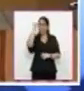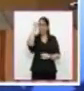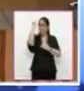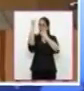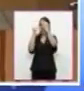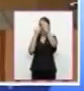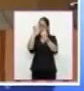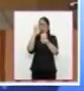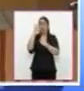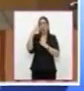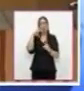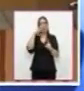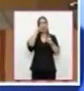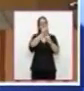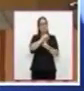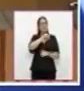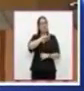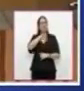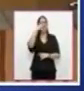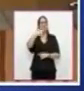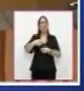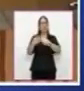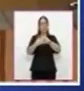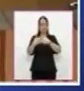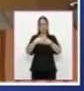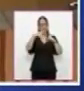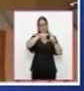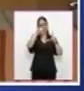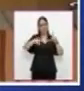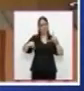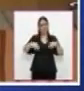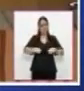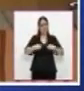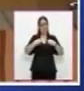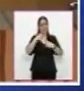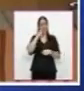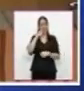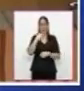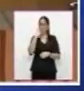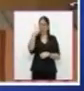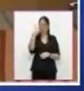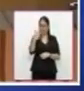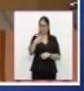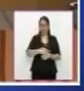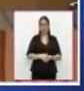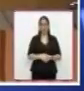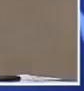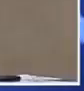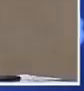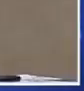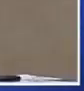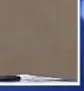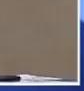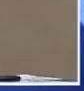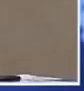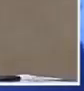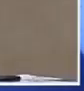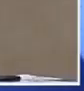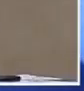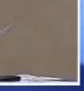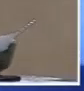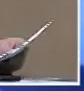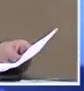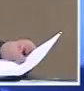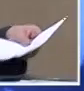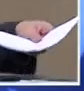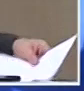se van desenvolviendo las actividades dentro de los órganos electorales. Carla Astrid Humphrey Jordan, nueva consejera del